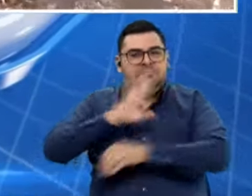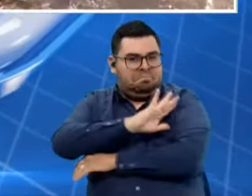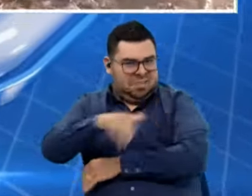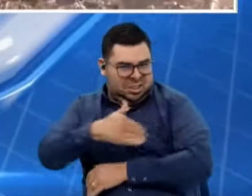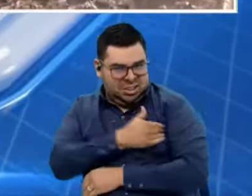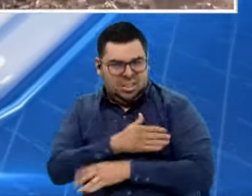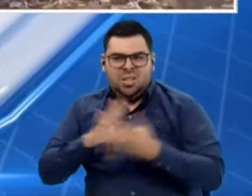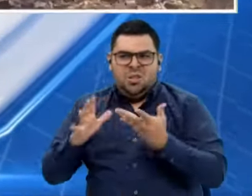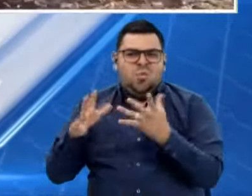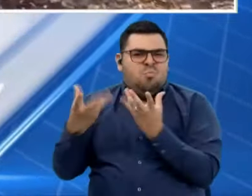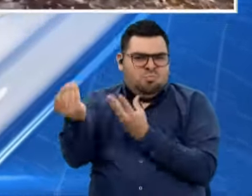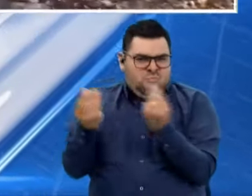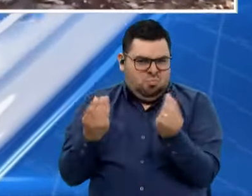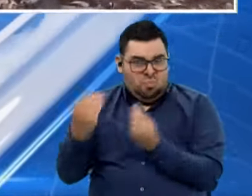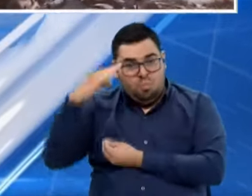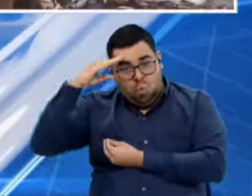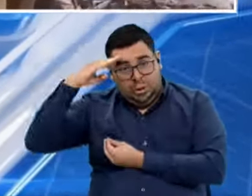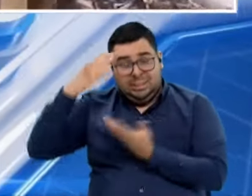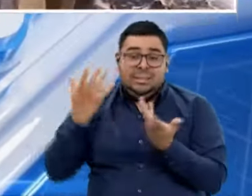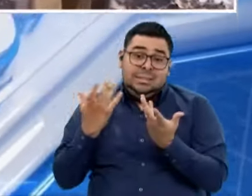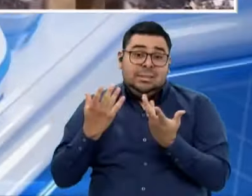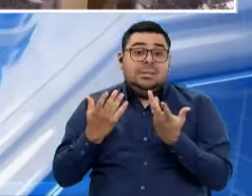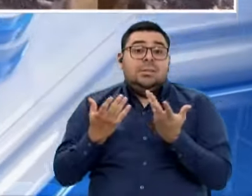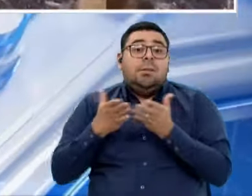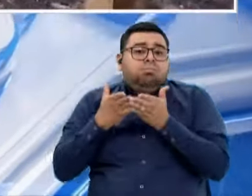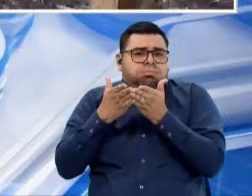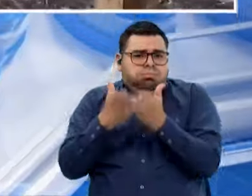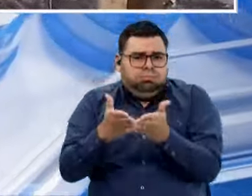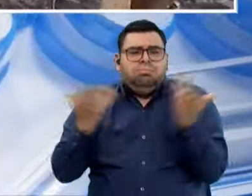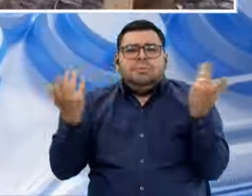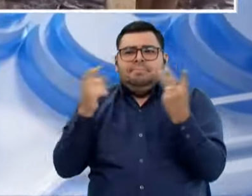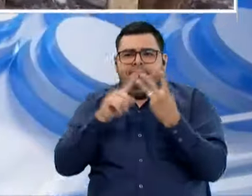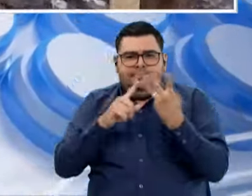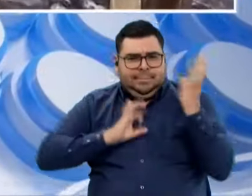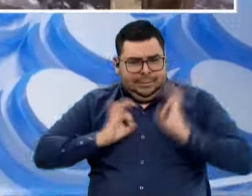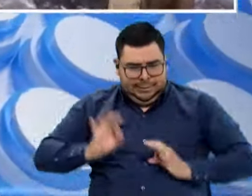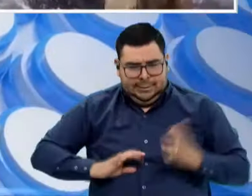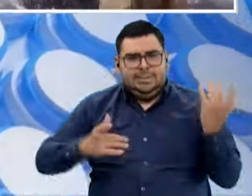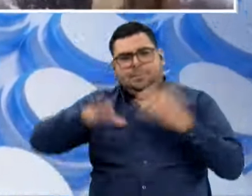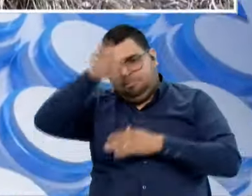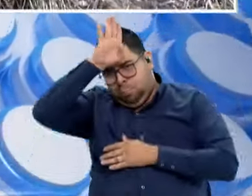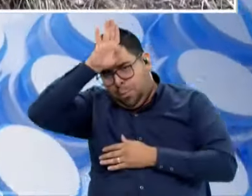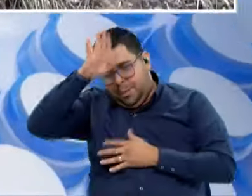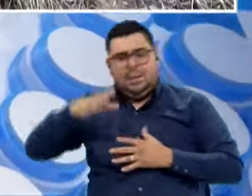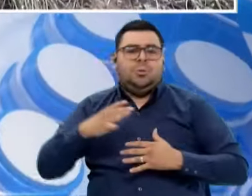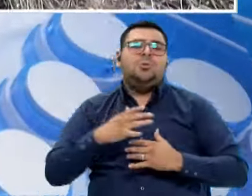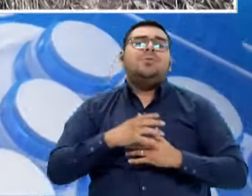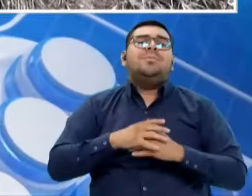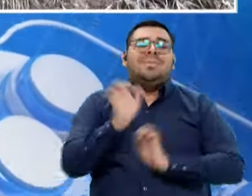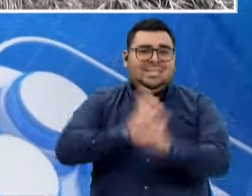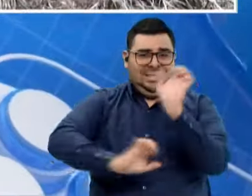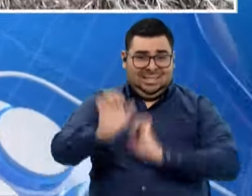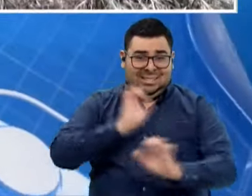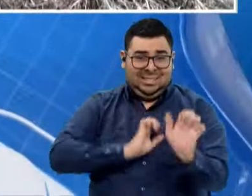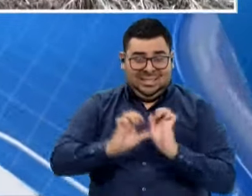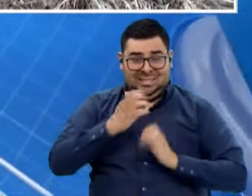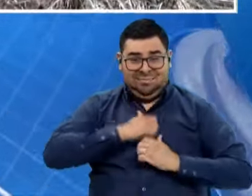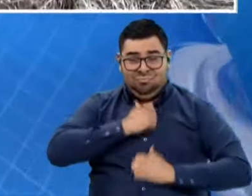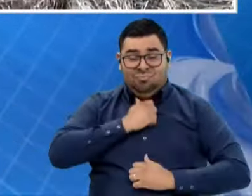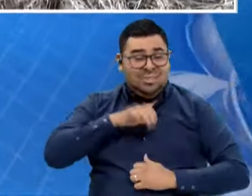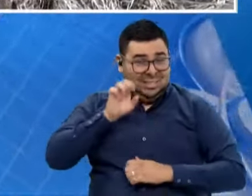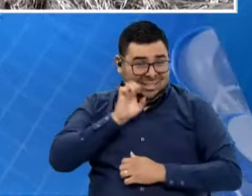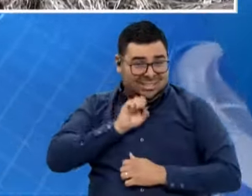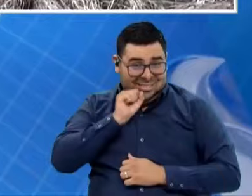y los cuerpos de policía, armada, ejército, bomberos, defensa civil, Cruz Roja, etcétera. Cuando